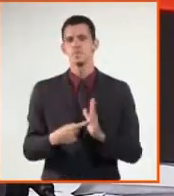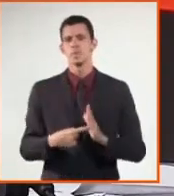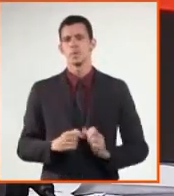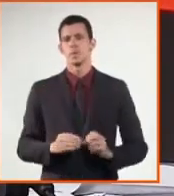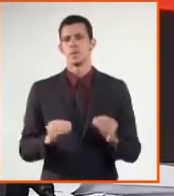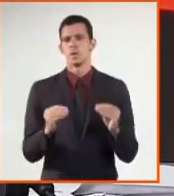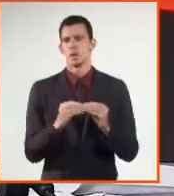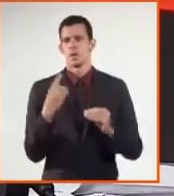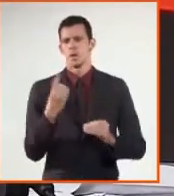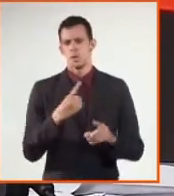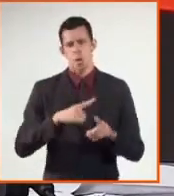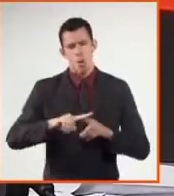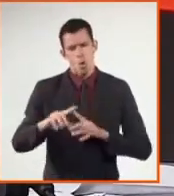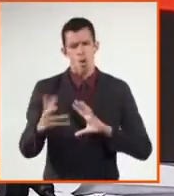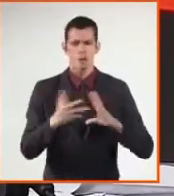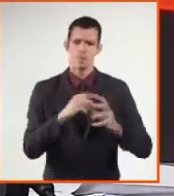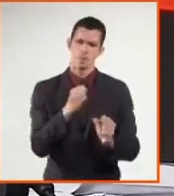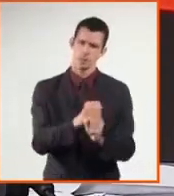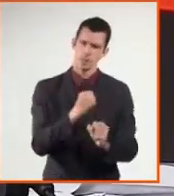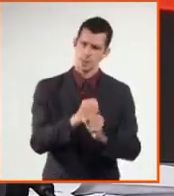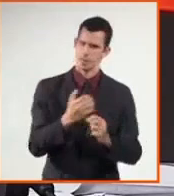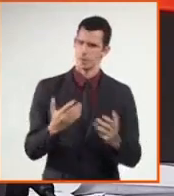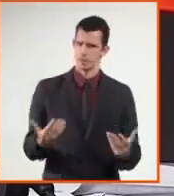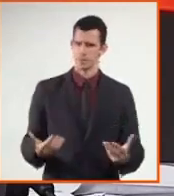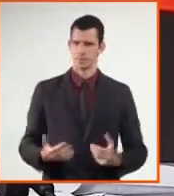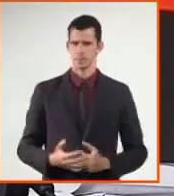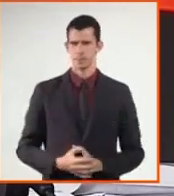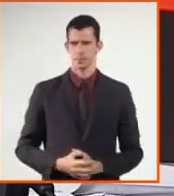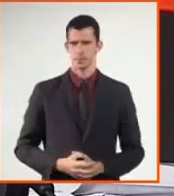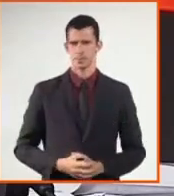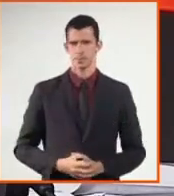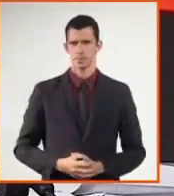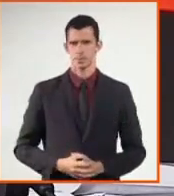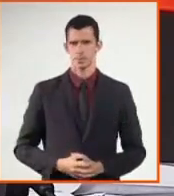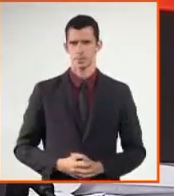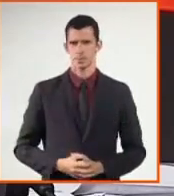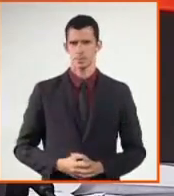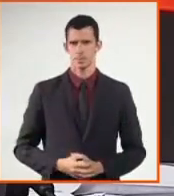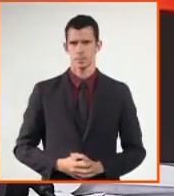grupo de incentivo que perfeccionados puedan realmente